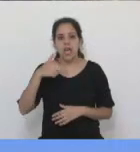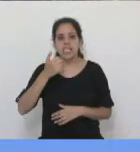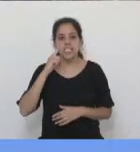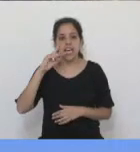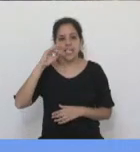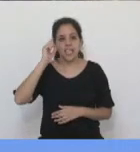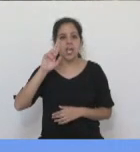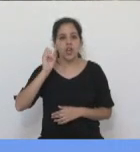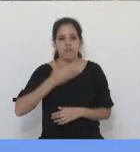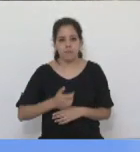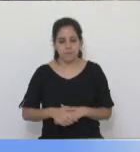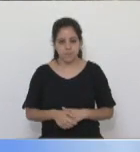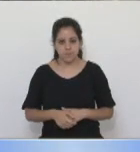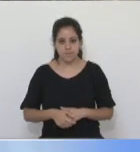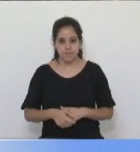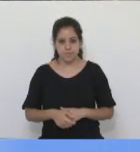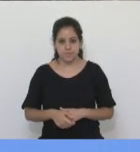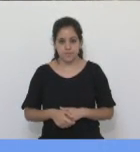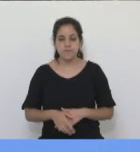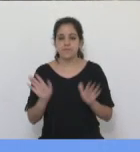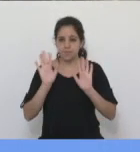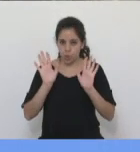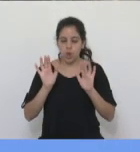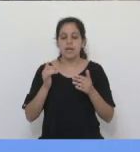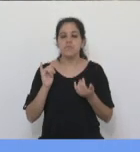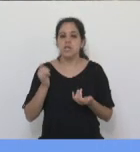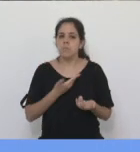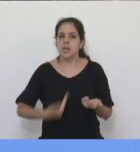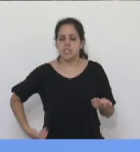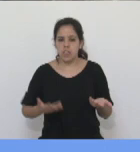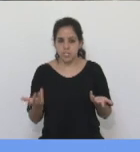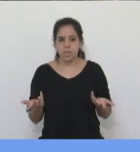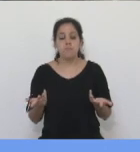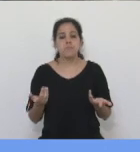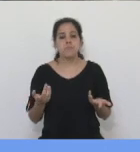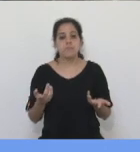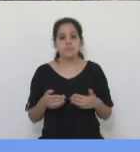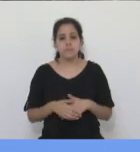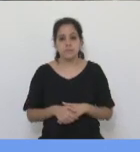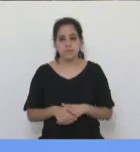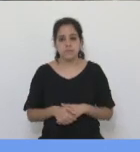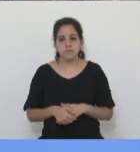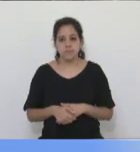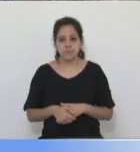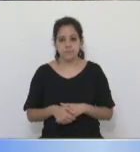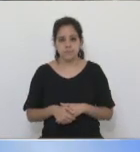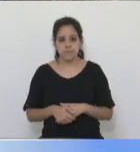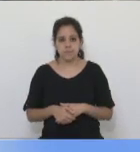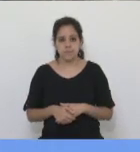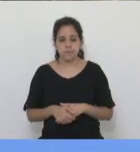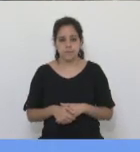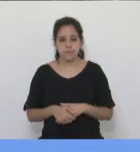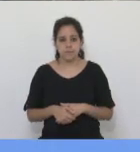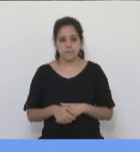hola sí presidente miren cuando se dio lectura de los escritos entrados